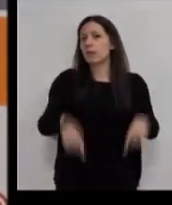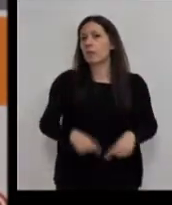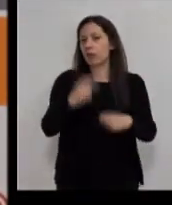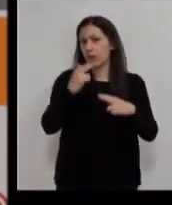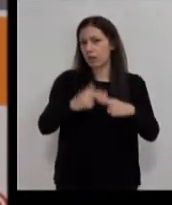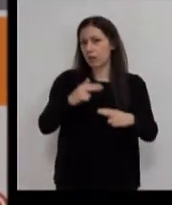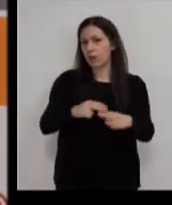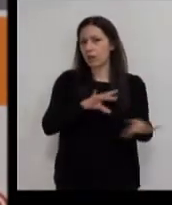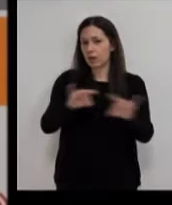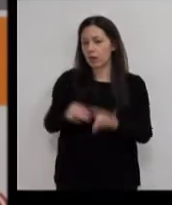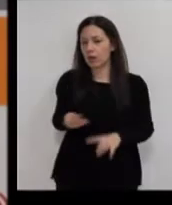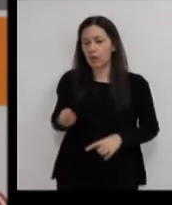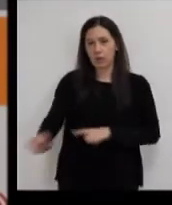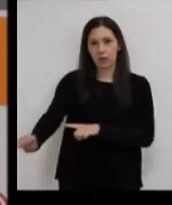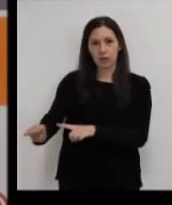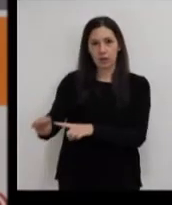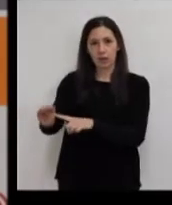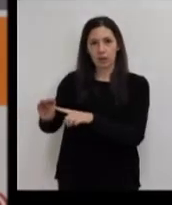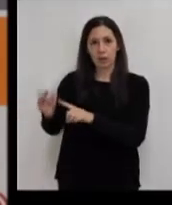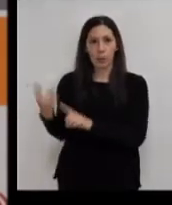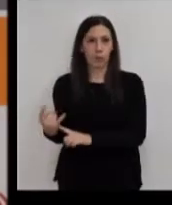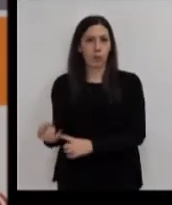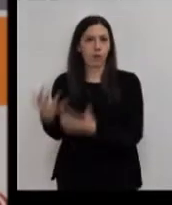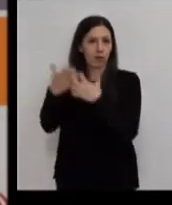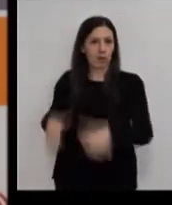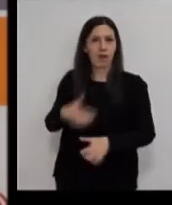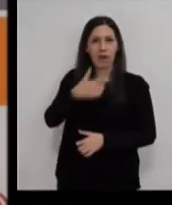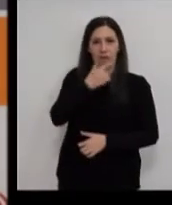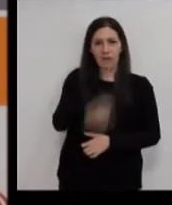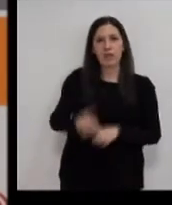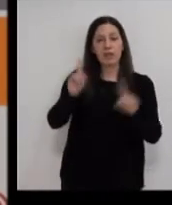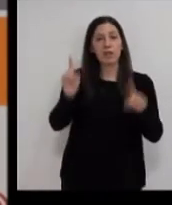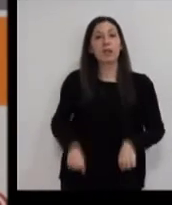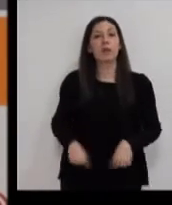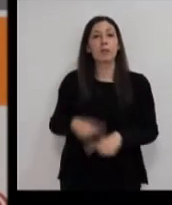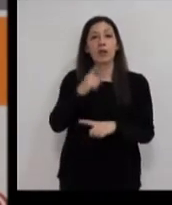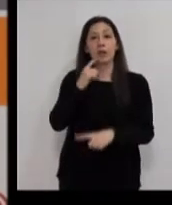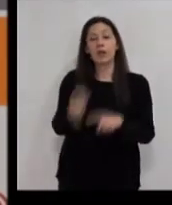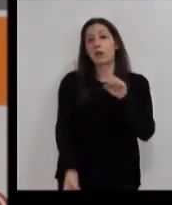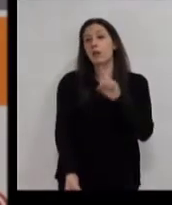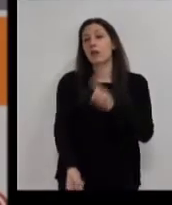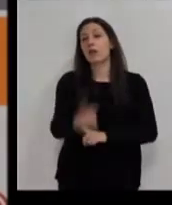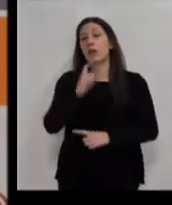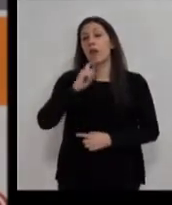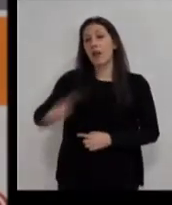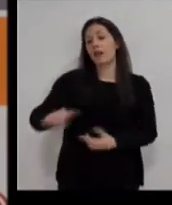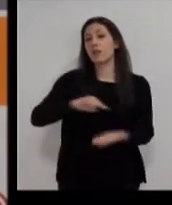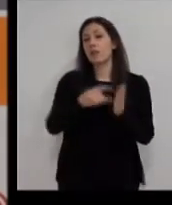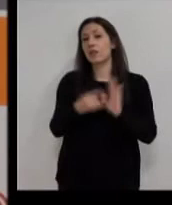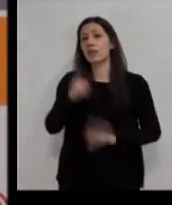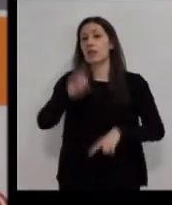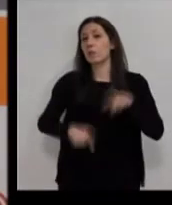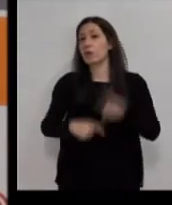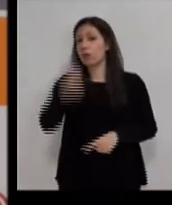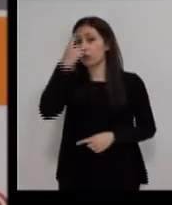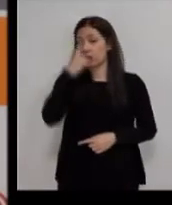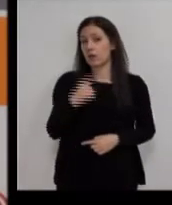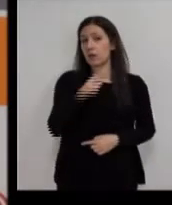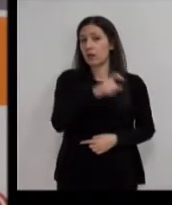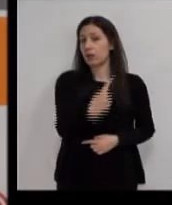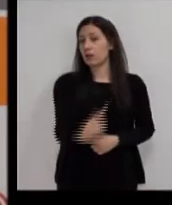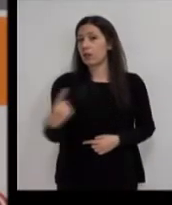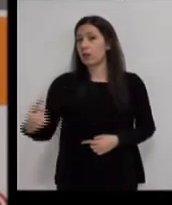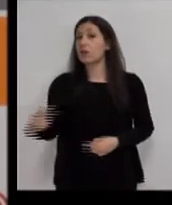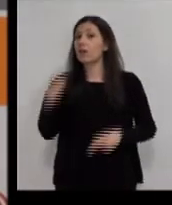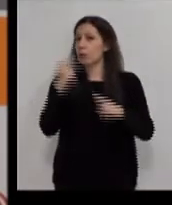que representan, el tema de los billetes de contacto, el activar ayudas técnicas según perfiles de usuarios, el tema de